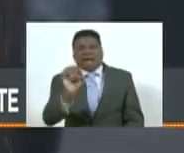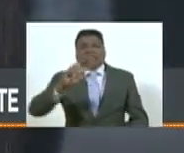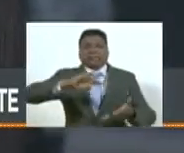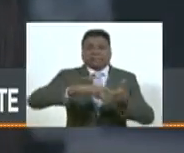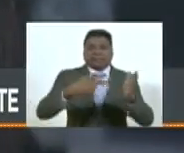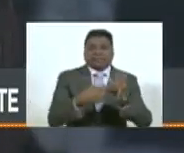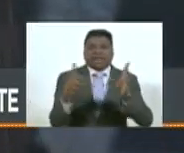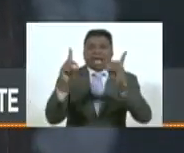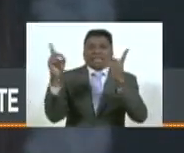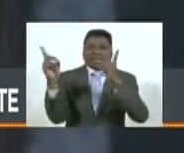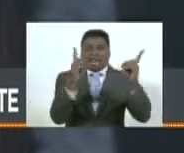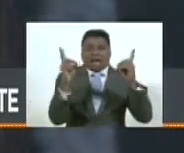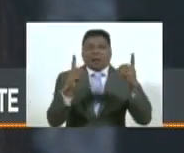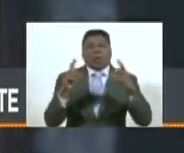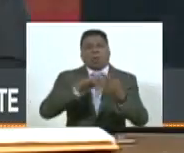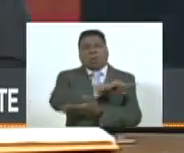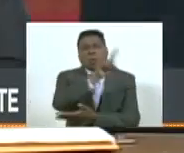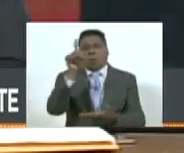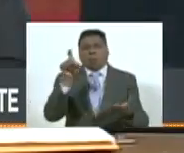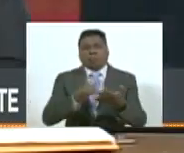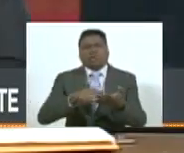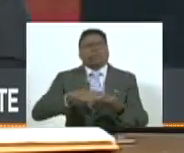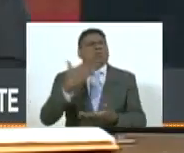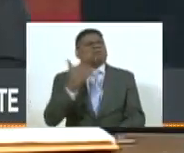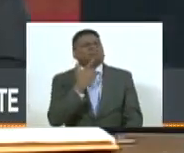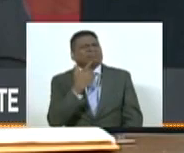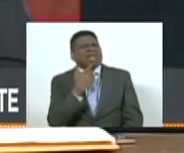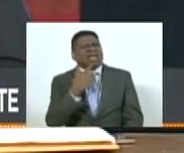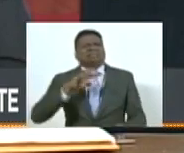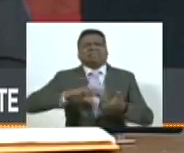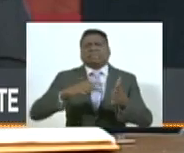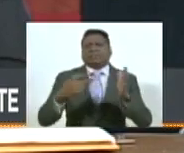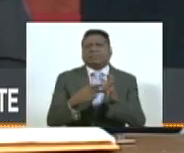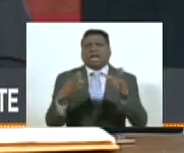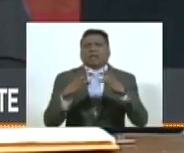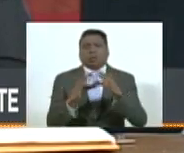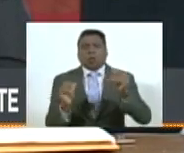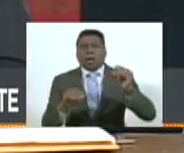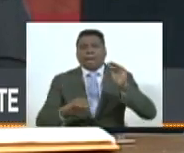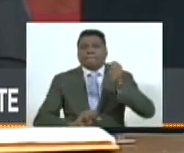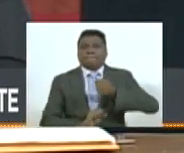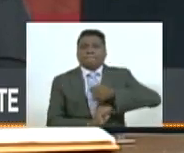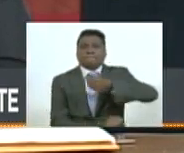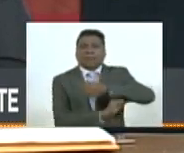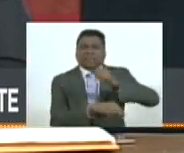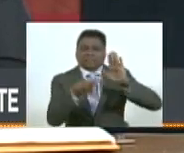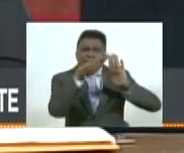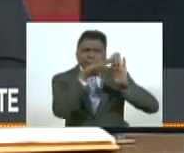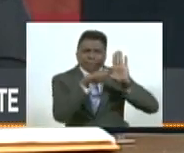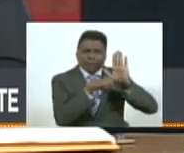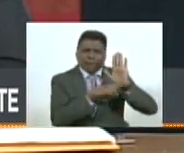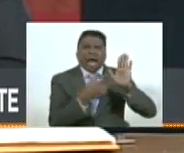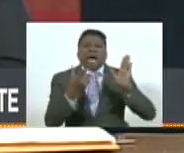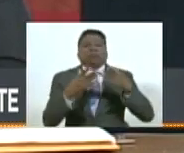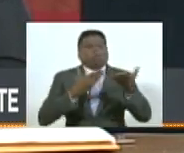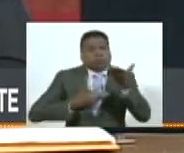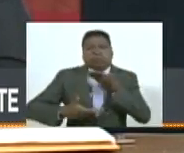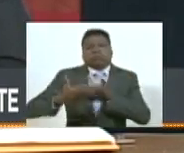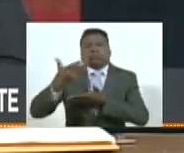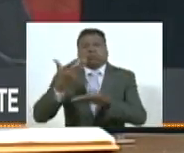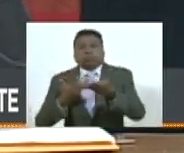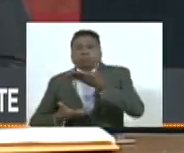diálogo nacional acerca de cuáles deben ser las bases de convivencia, de reconocimiento y sobre